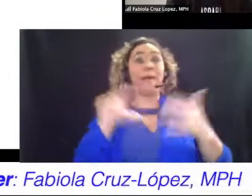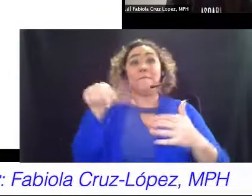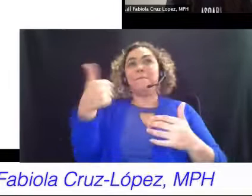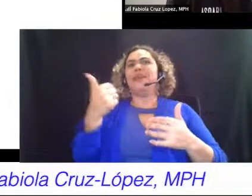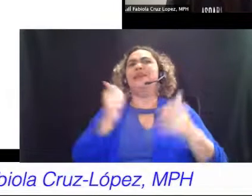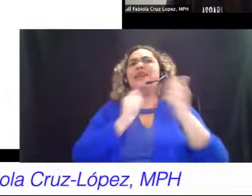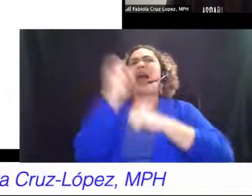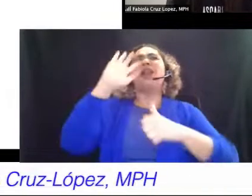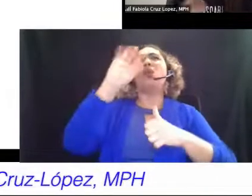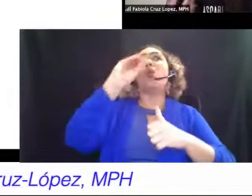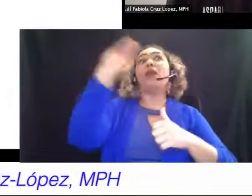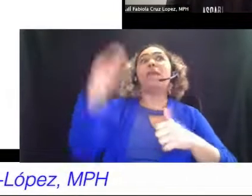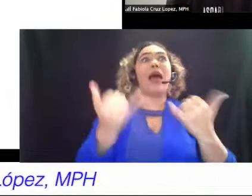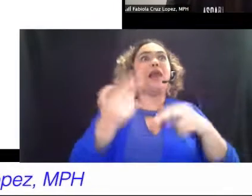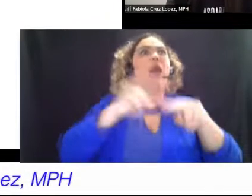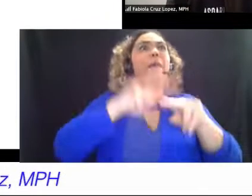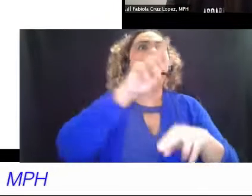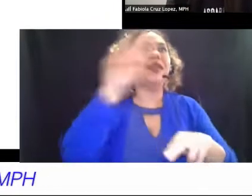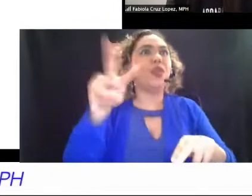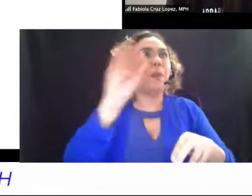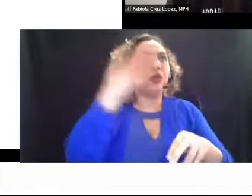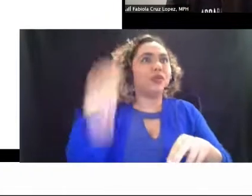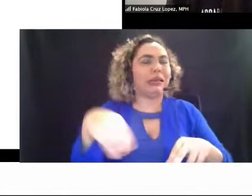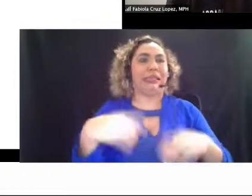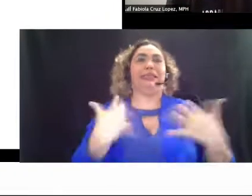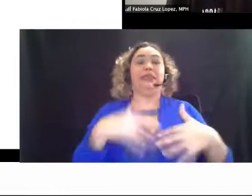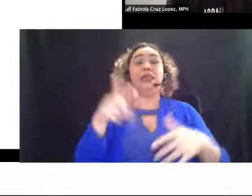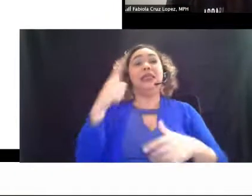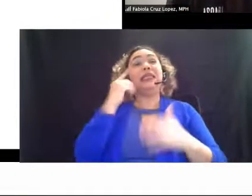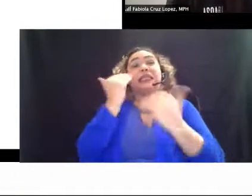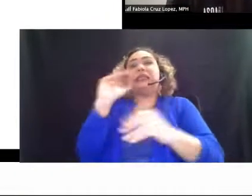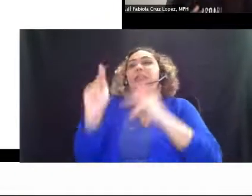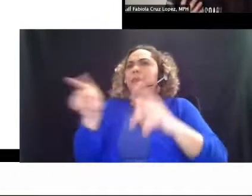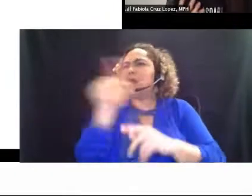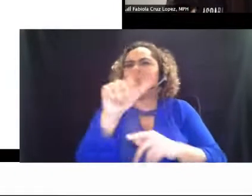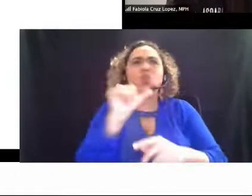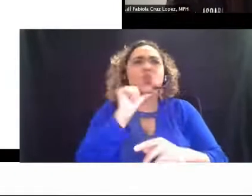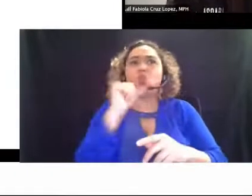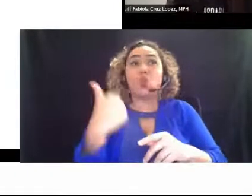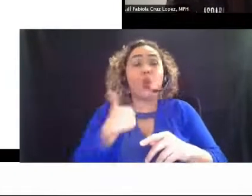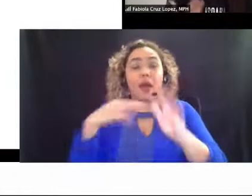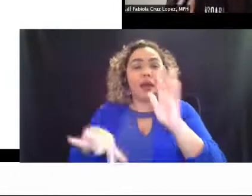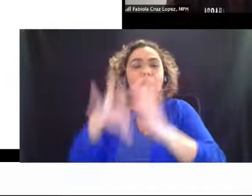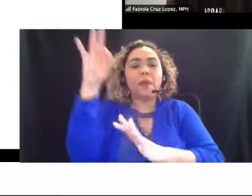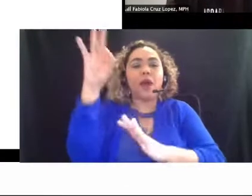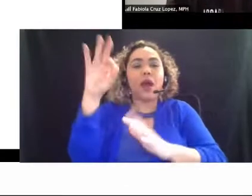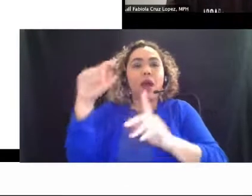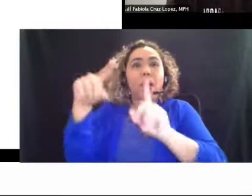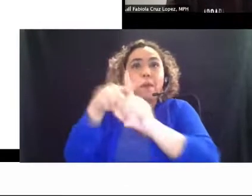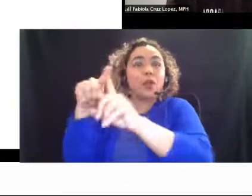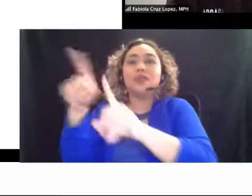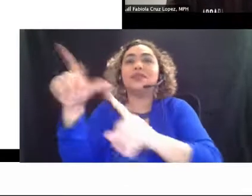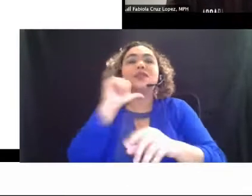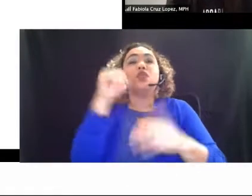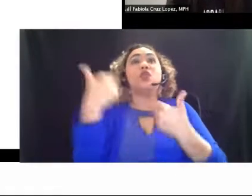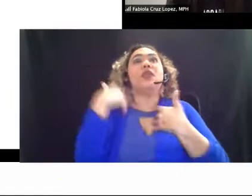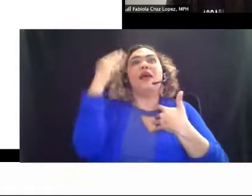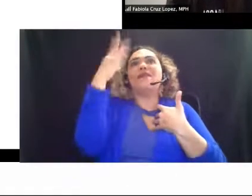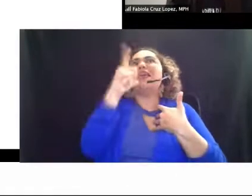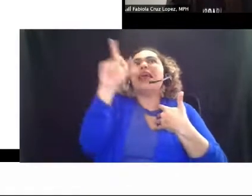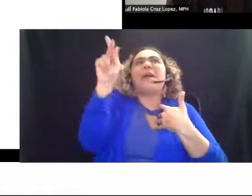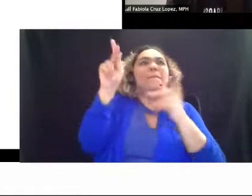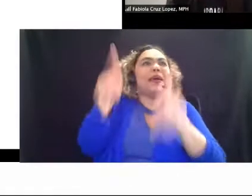40%. Todavía hay información limitada de casos que no encontramos porque no se tiene su información